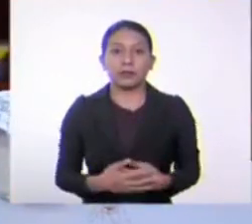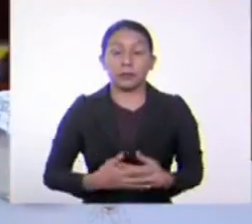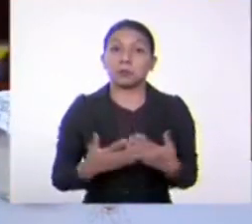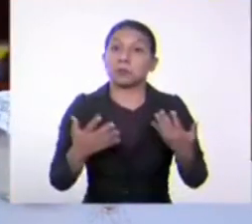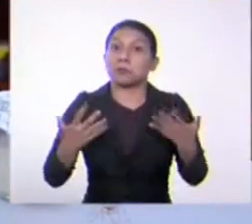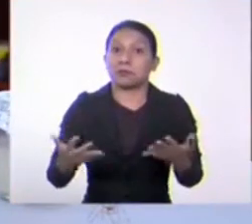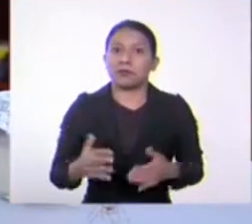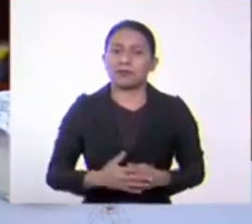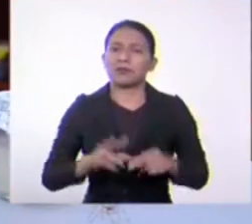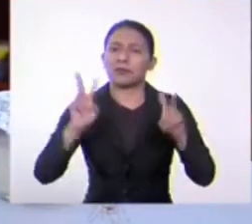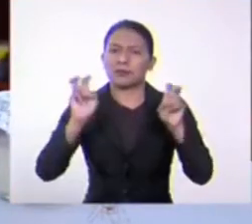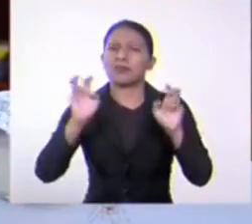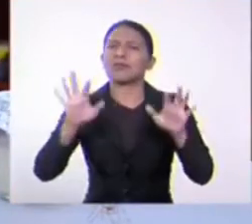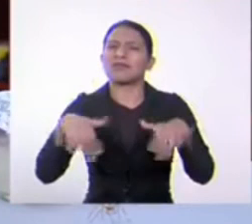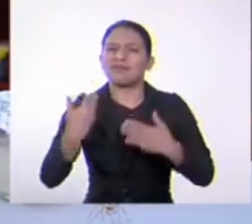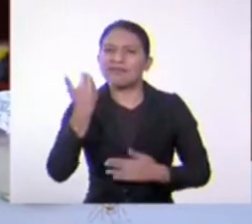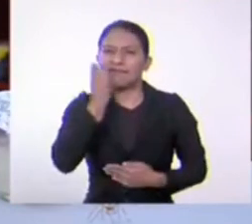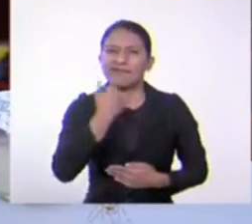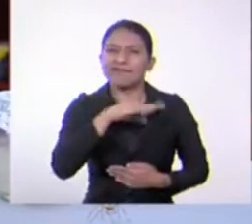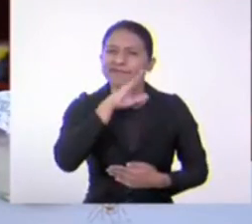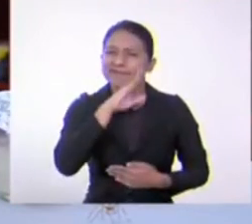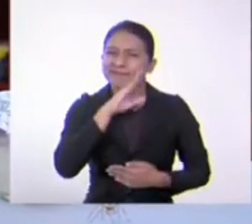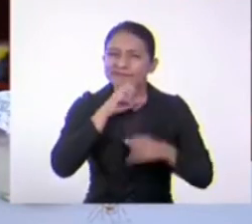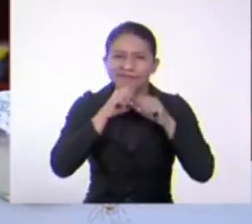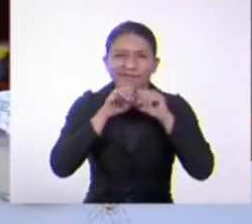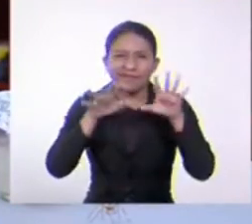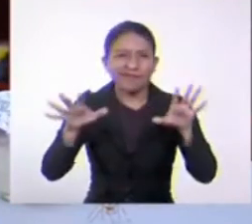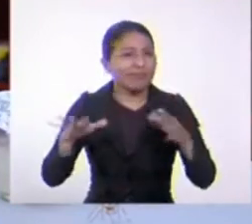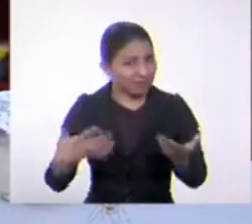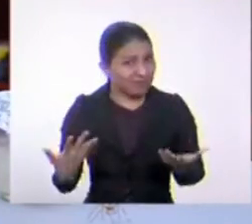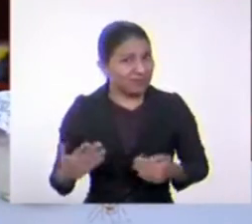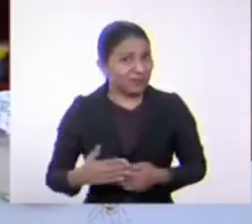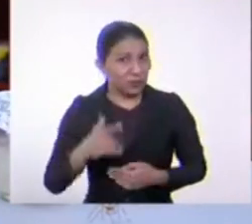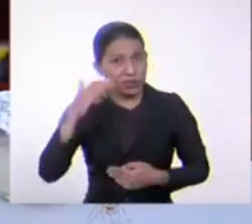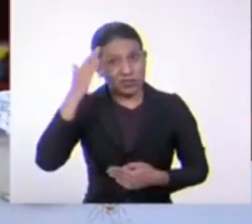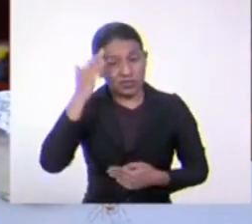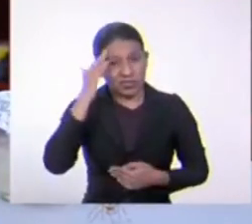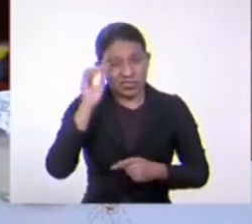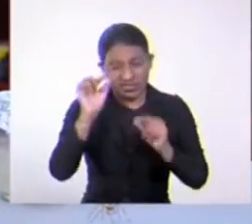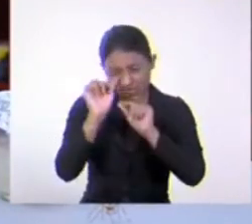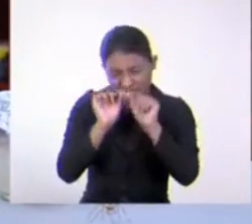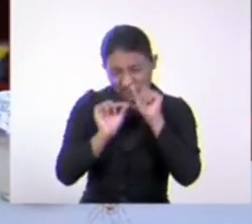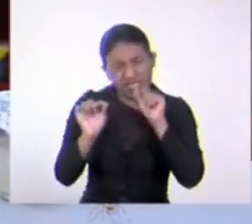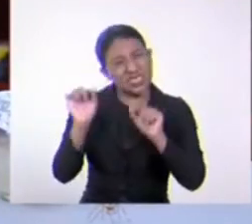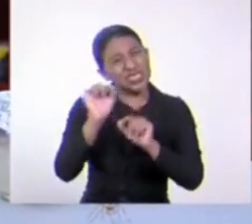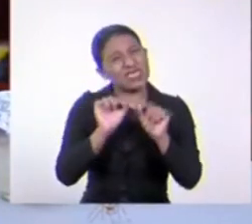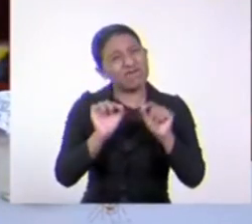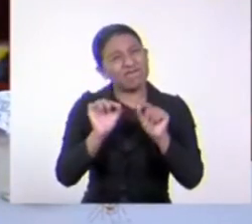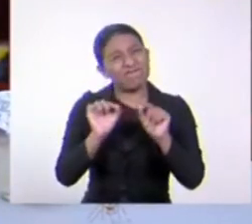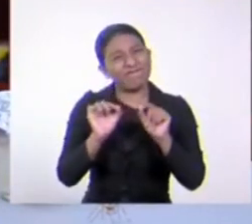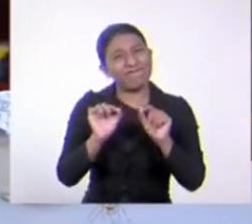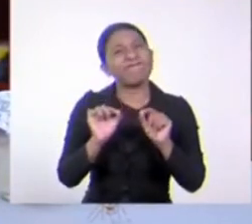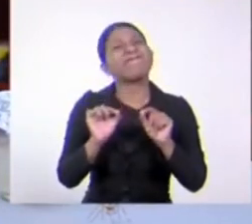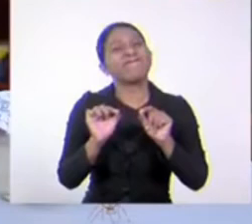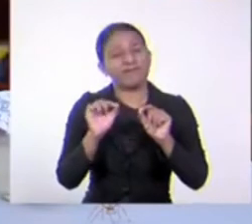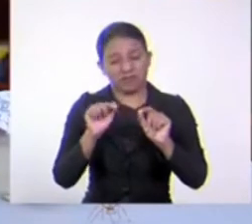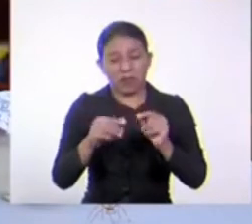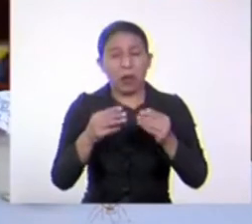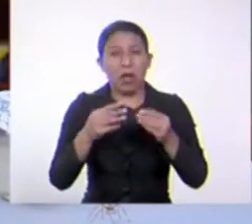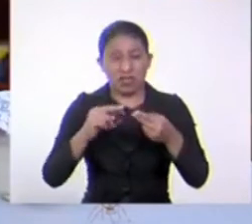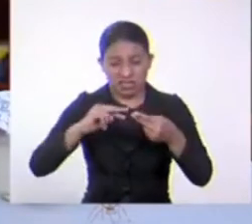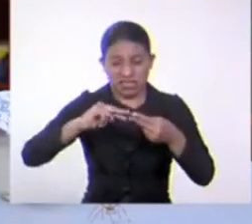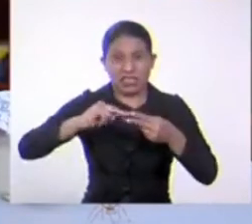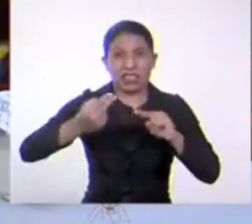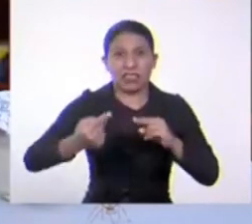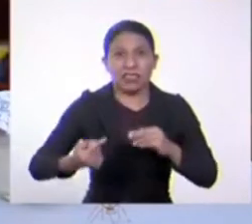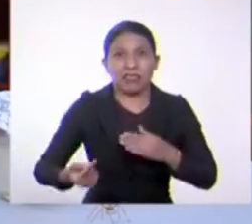Finalmente, hablemos un poco sobre los virus. Como hemos visto, se trata de parásitos obligados que introducen su material genético dentro